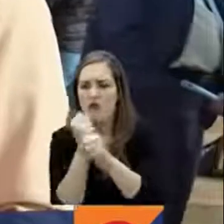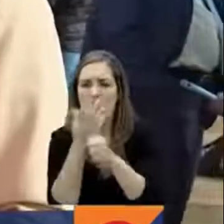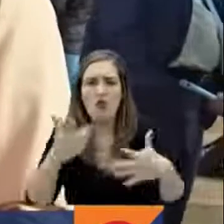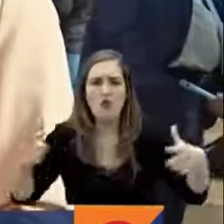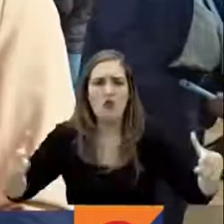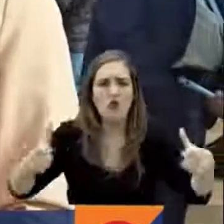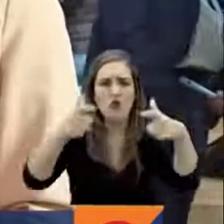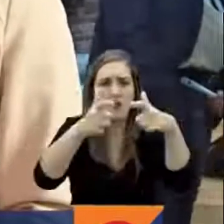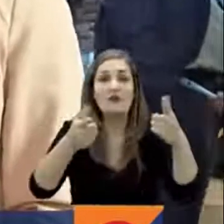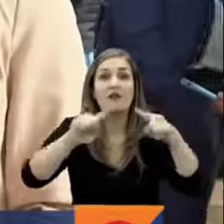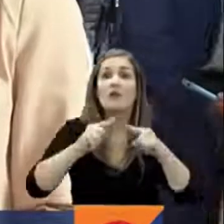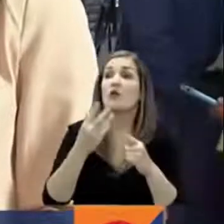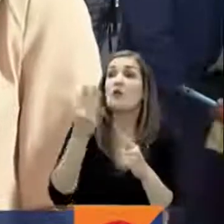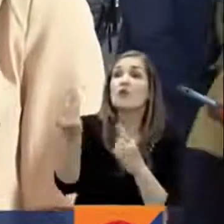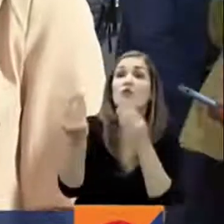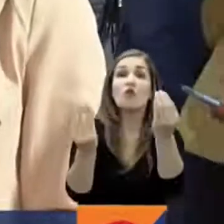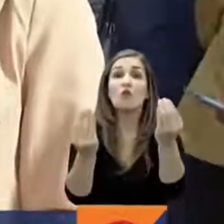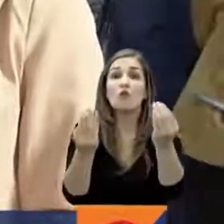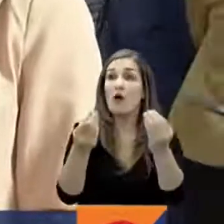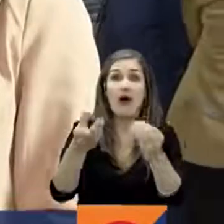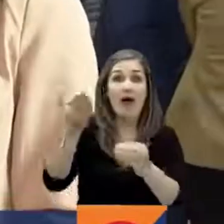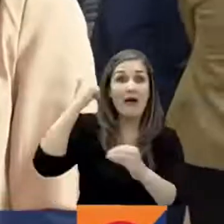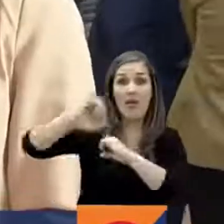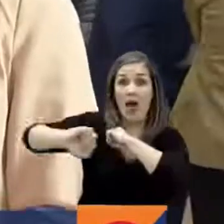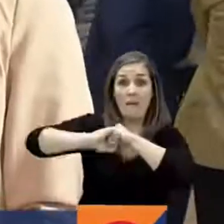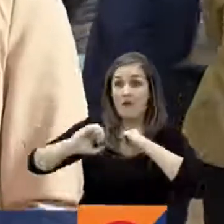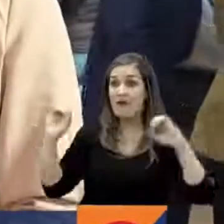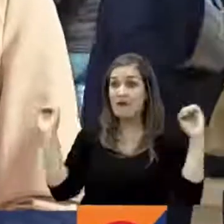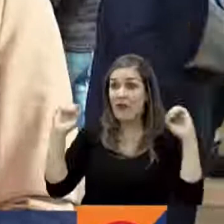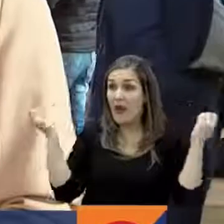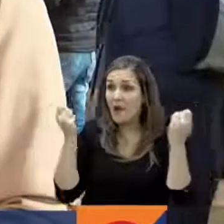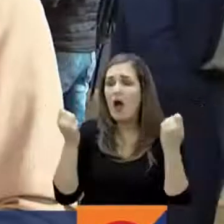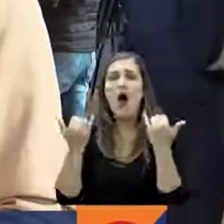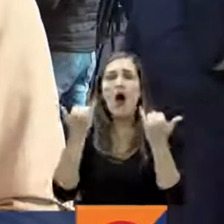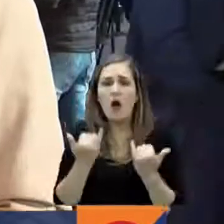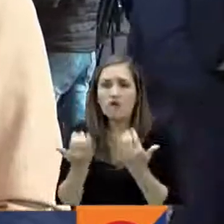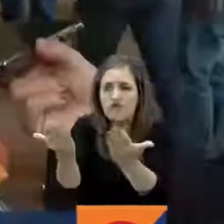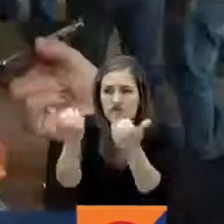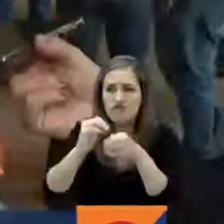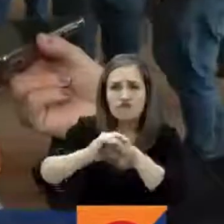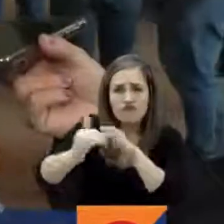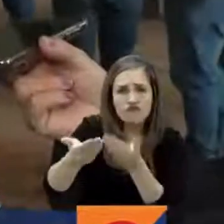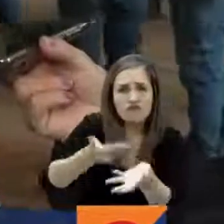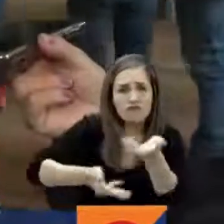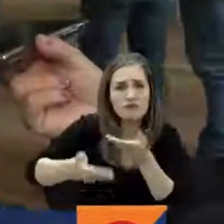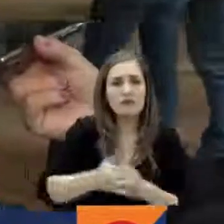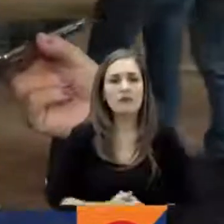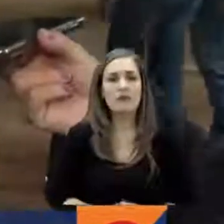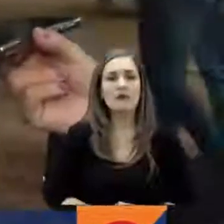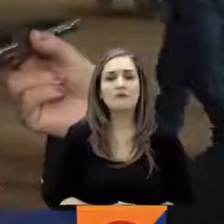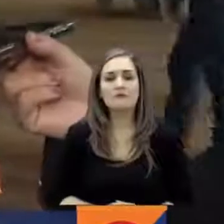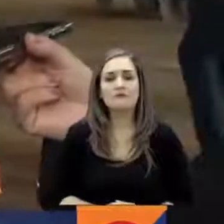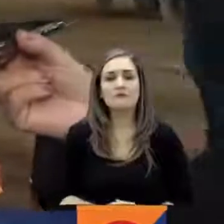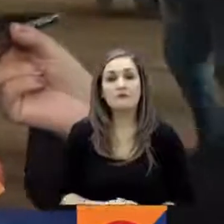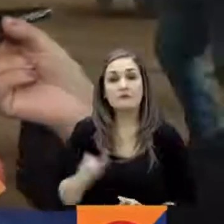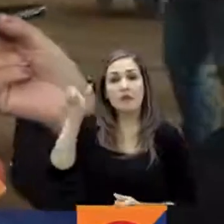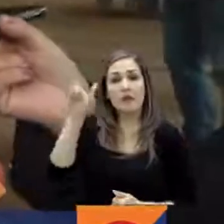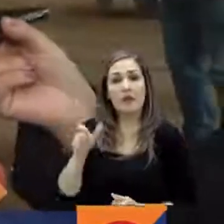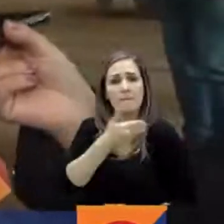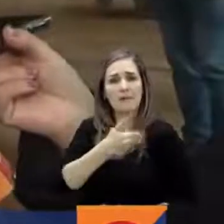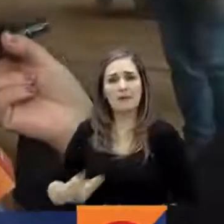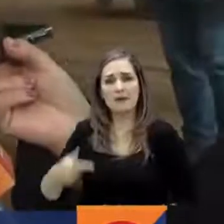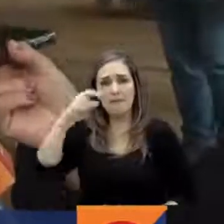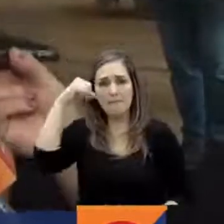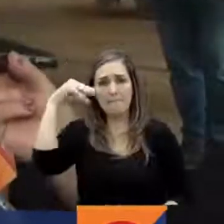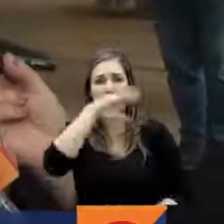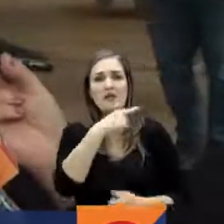se hará a aquellos sectores políticos que no acompañaron a Gustavo Petro durante su campaña presidencial. El mensaje del presidente Petro ha sido